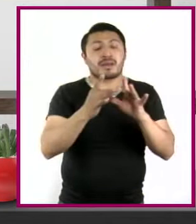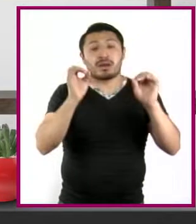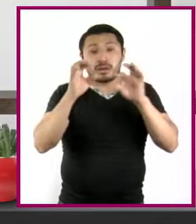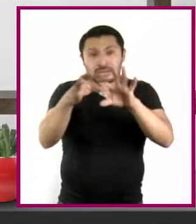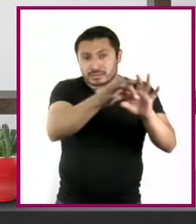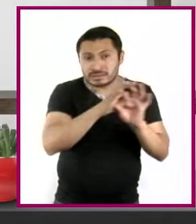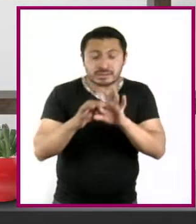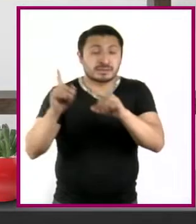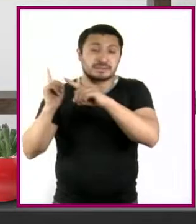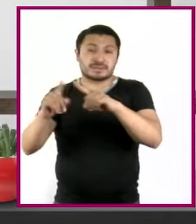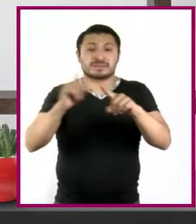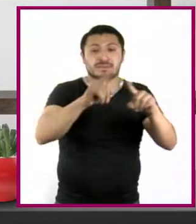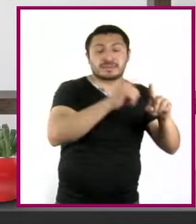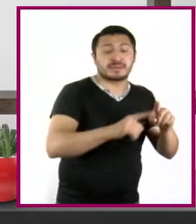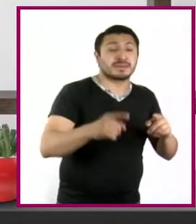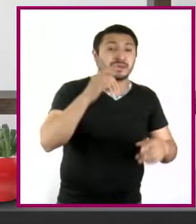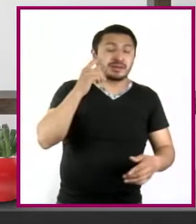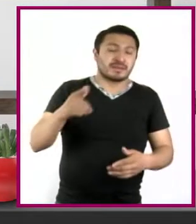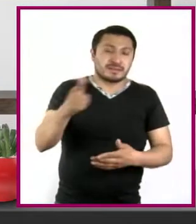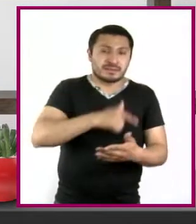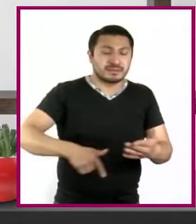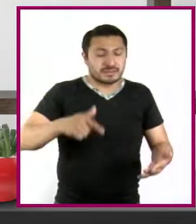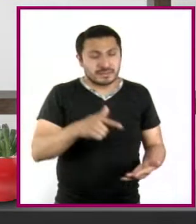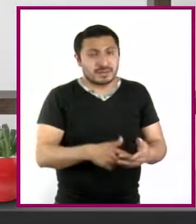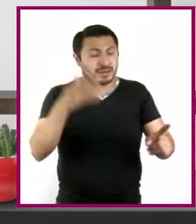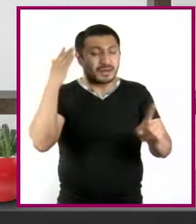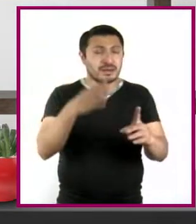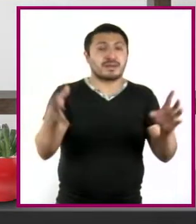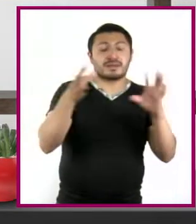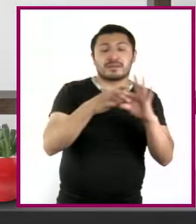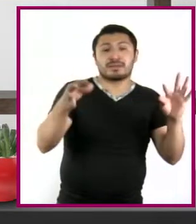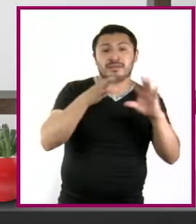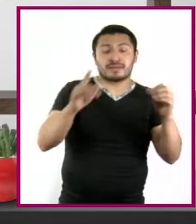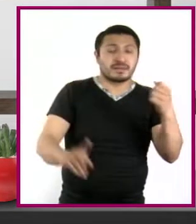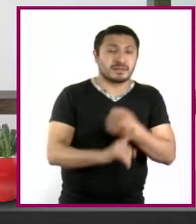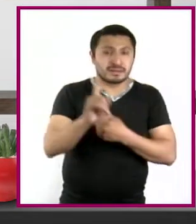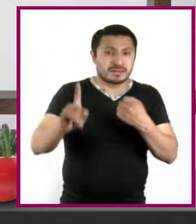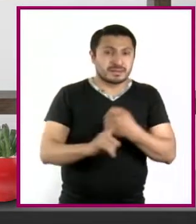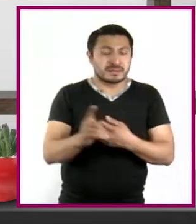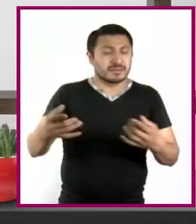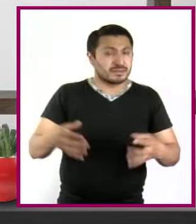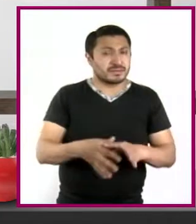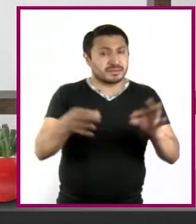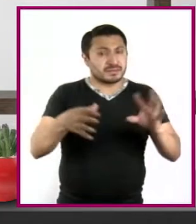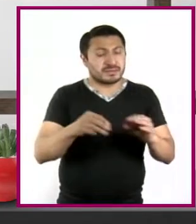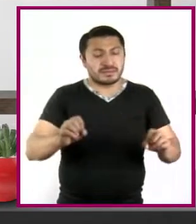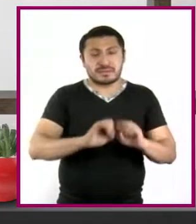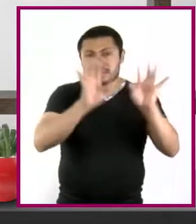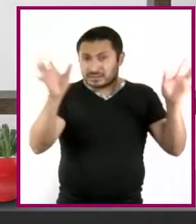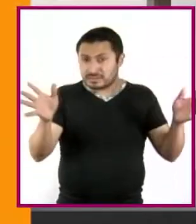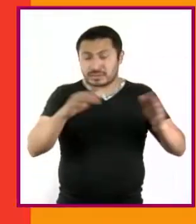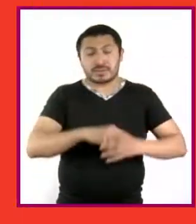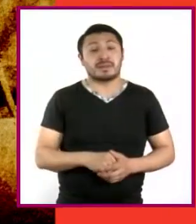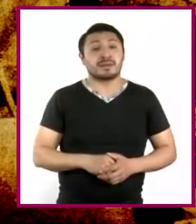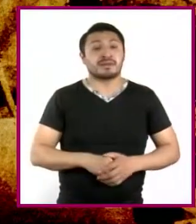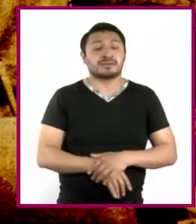interdependencia en diferentes escalas espaciales, con la intención de explicar problemáticas con un mayor grado de complejidad.